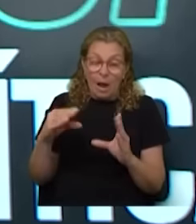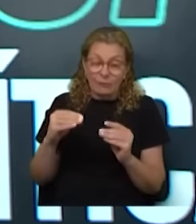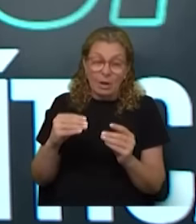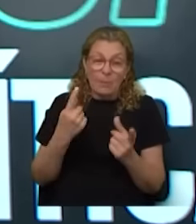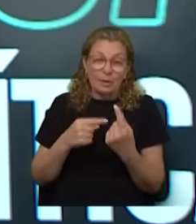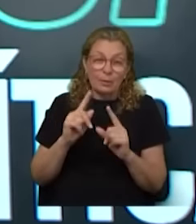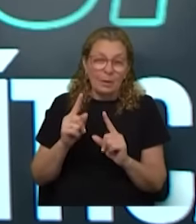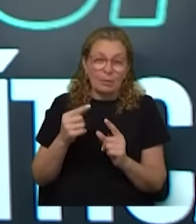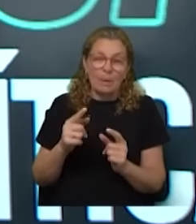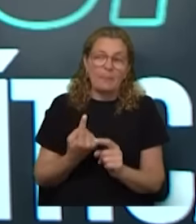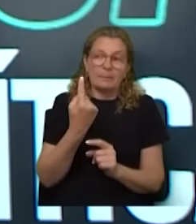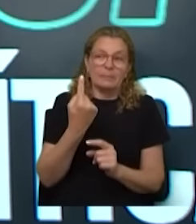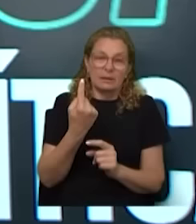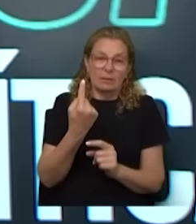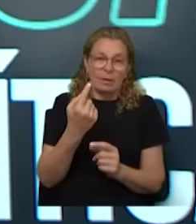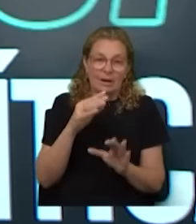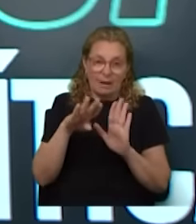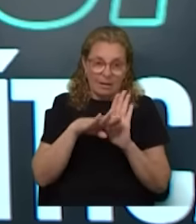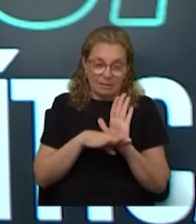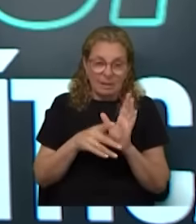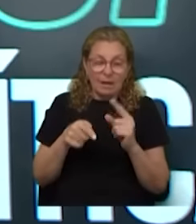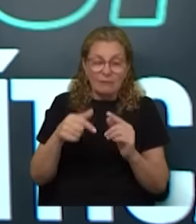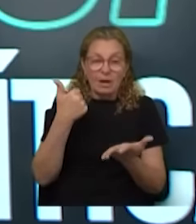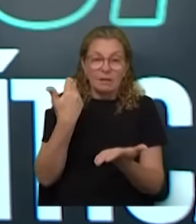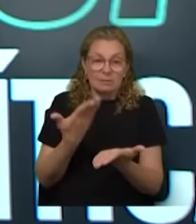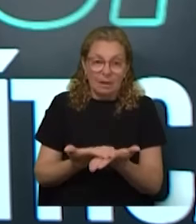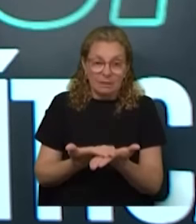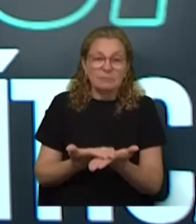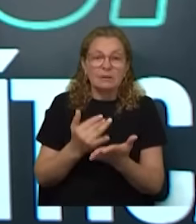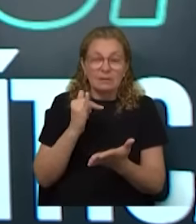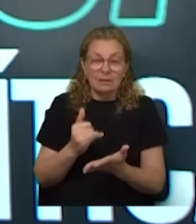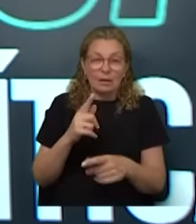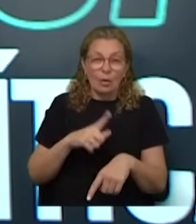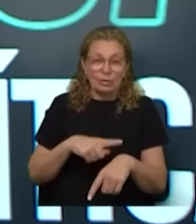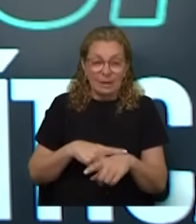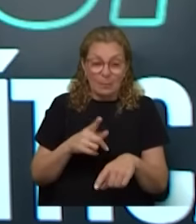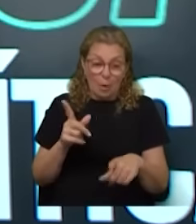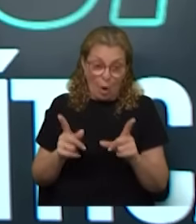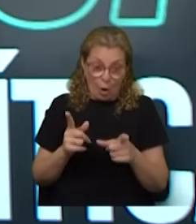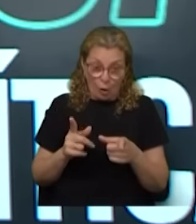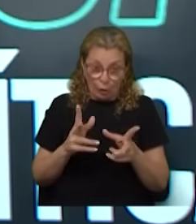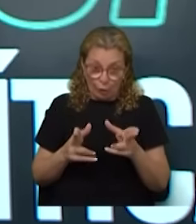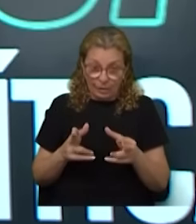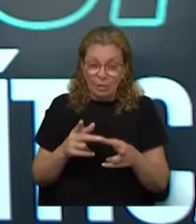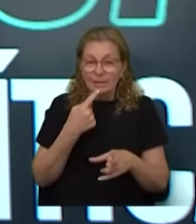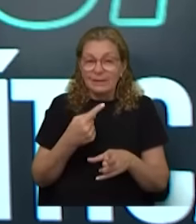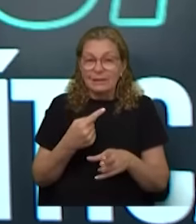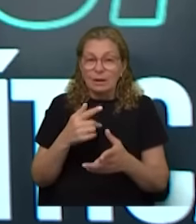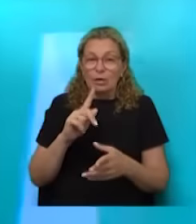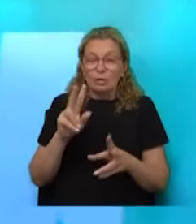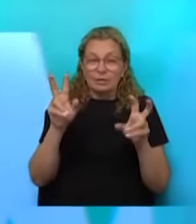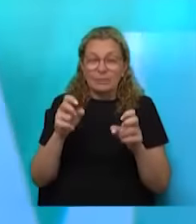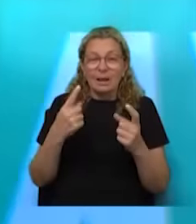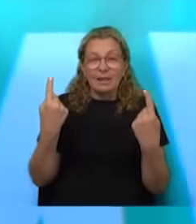no ha sido lo que ha primado en la agenda acá va a estar eh arriba de la mesa con tiempos determinados esos temas que no estuvieron tan presentes el